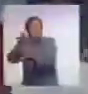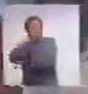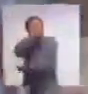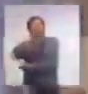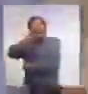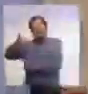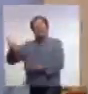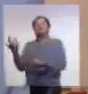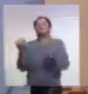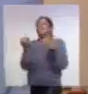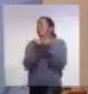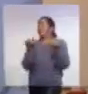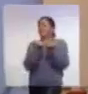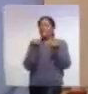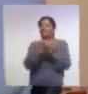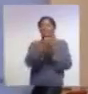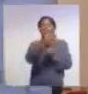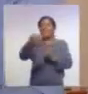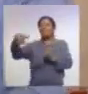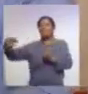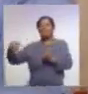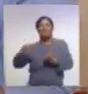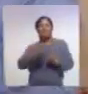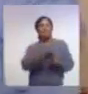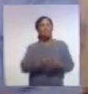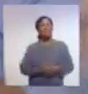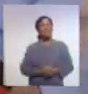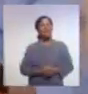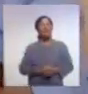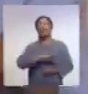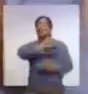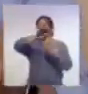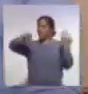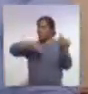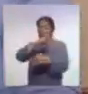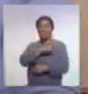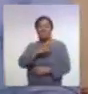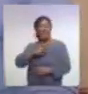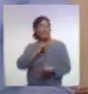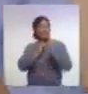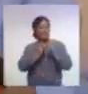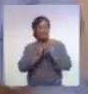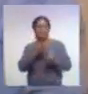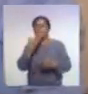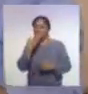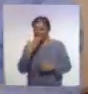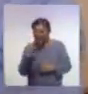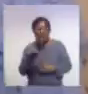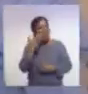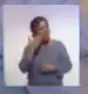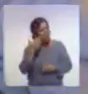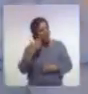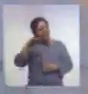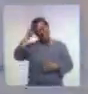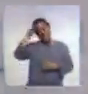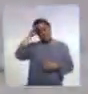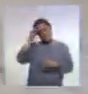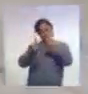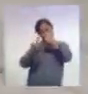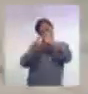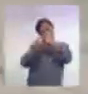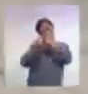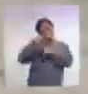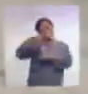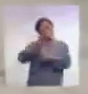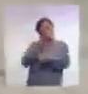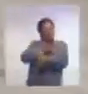y también a las y los jueces les tocará interpretar de manera armónica, priorizando el interés superior de la niñez